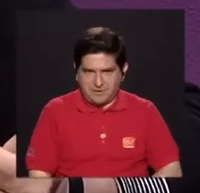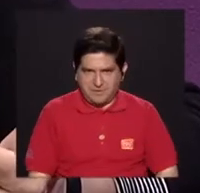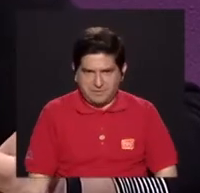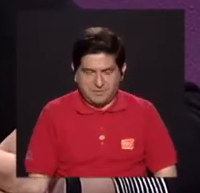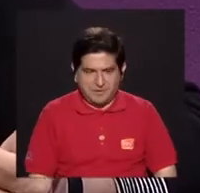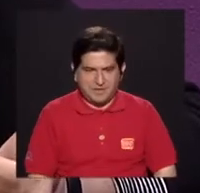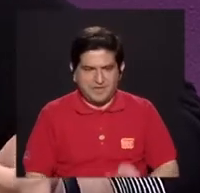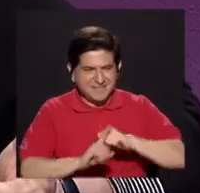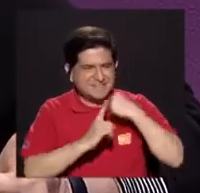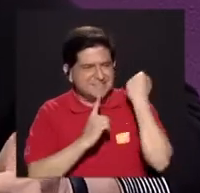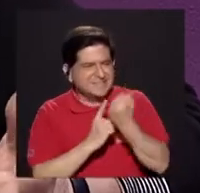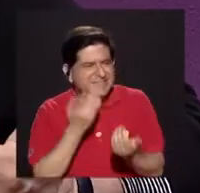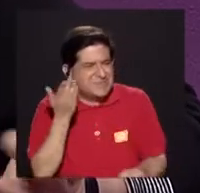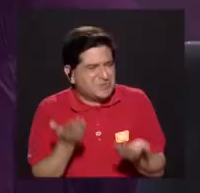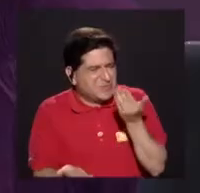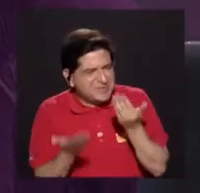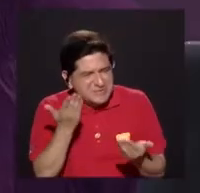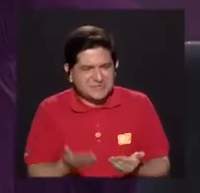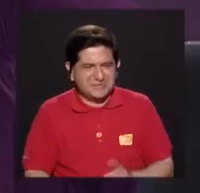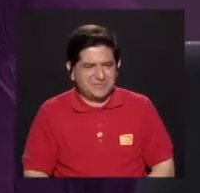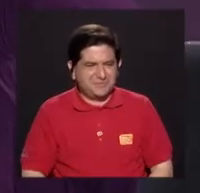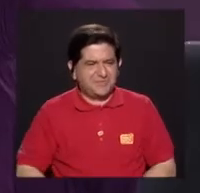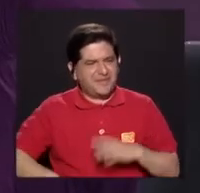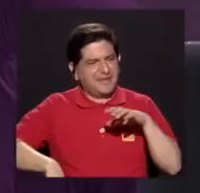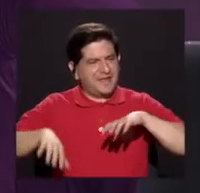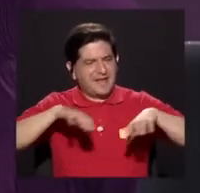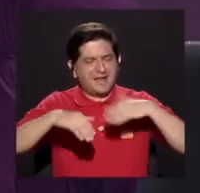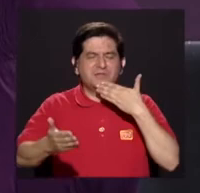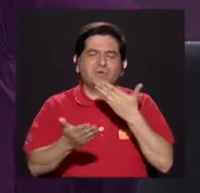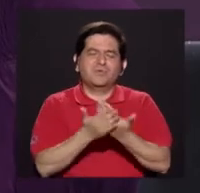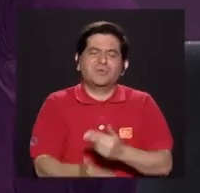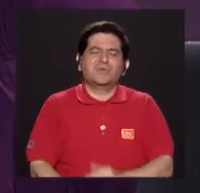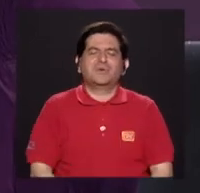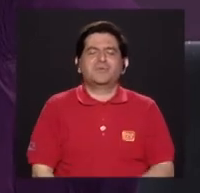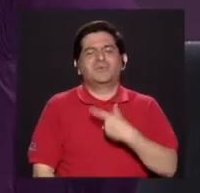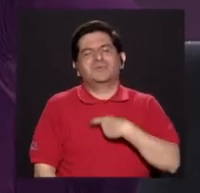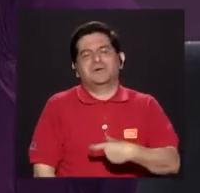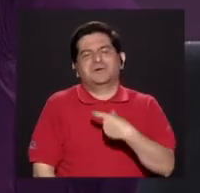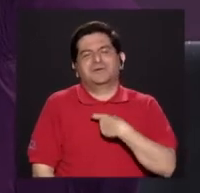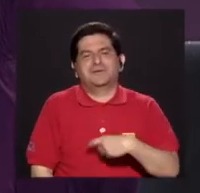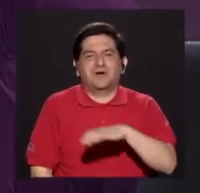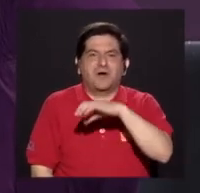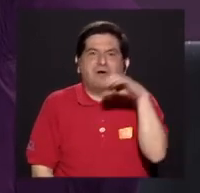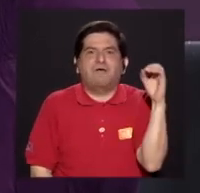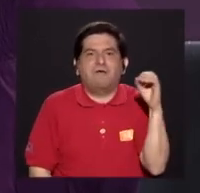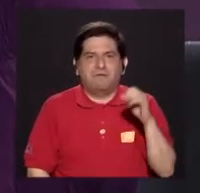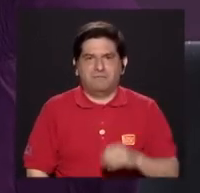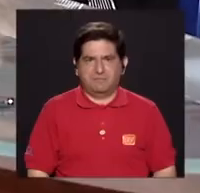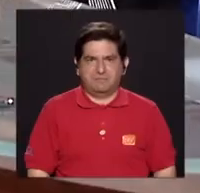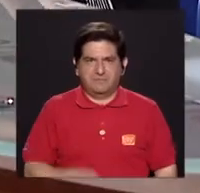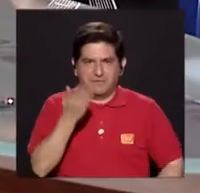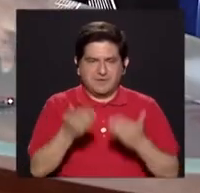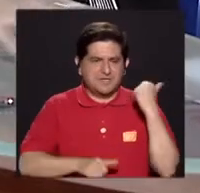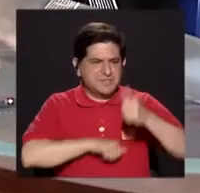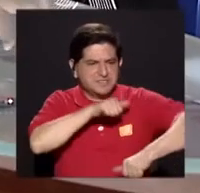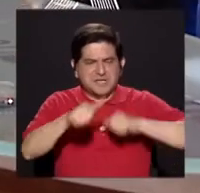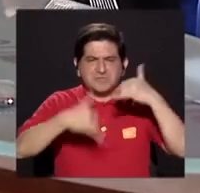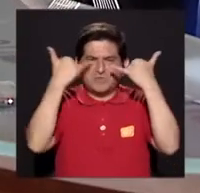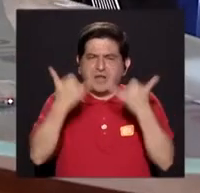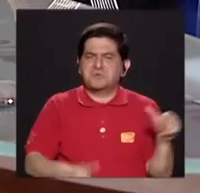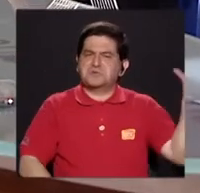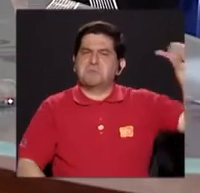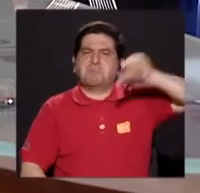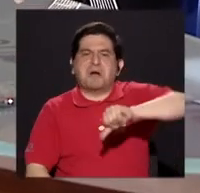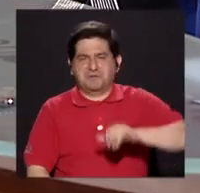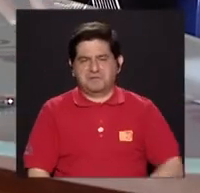era más o un acto, digamos, de buenas intenciones, o también, digamos, una batalla ya de por sí